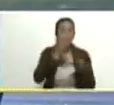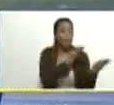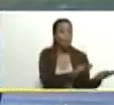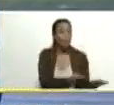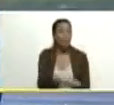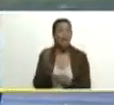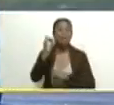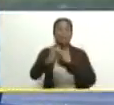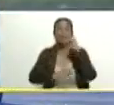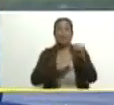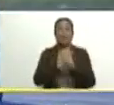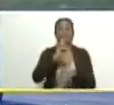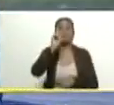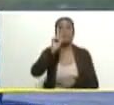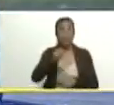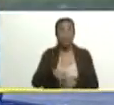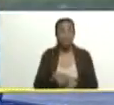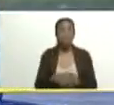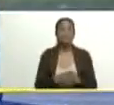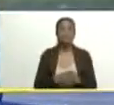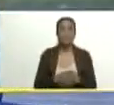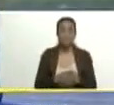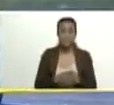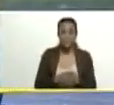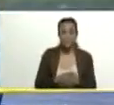invitados internacionales de